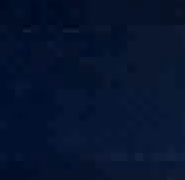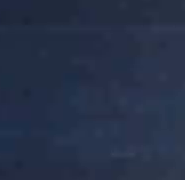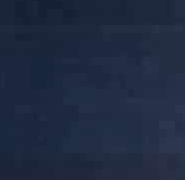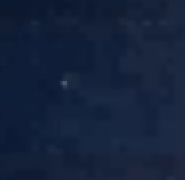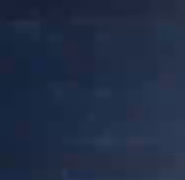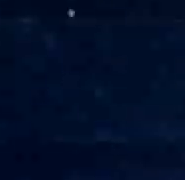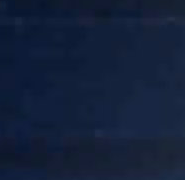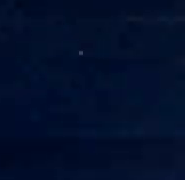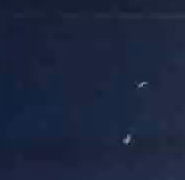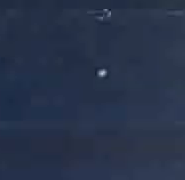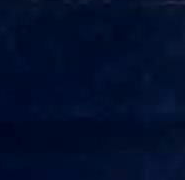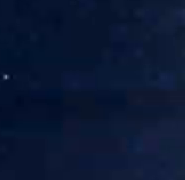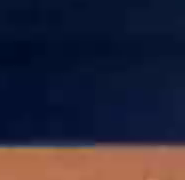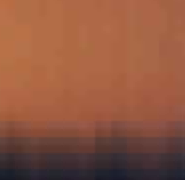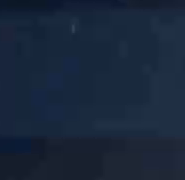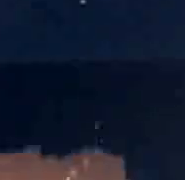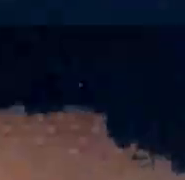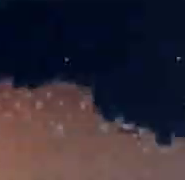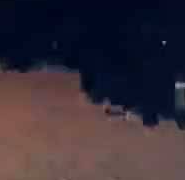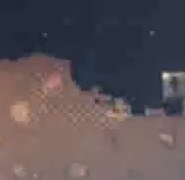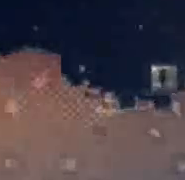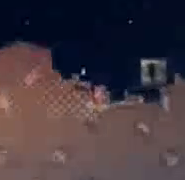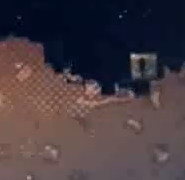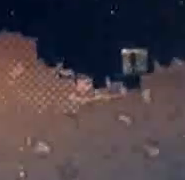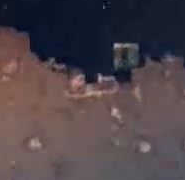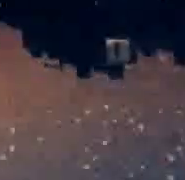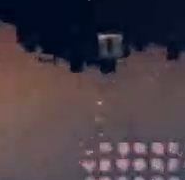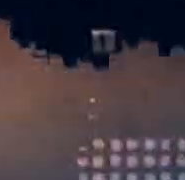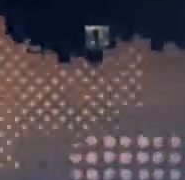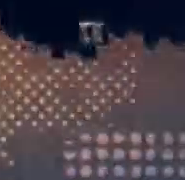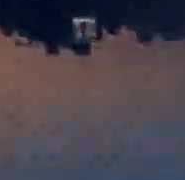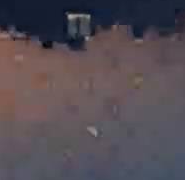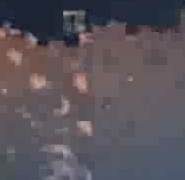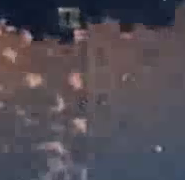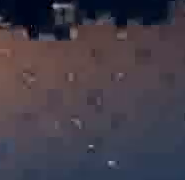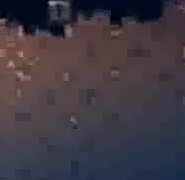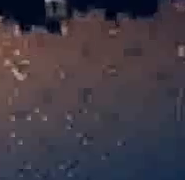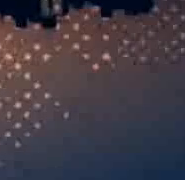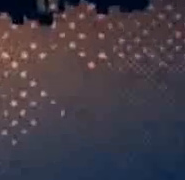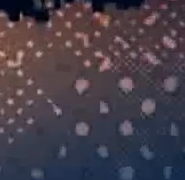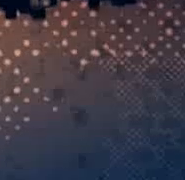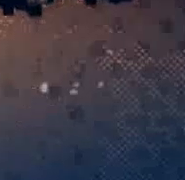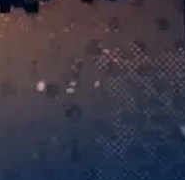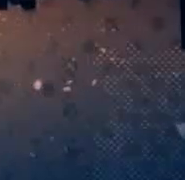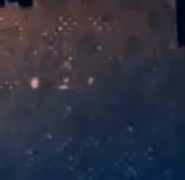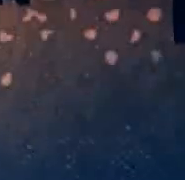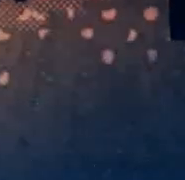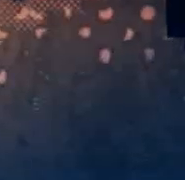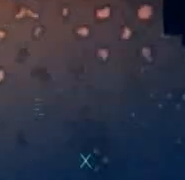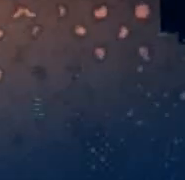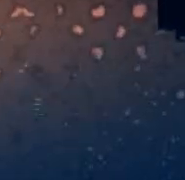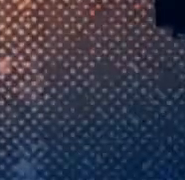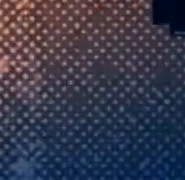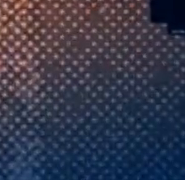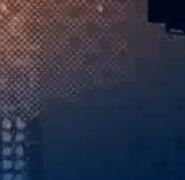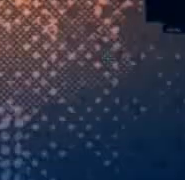Cemento en la fauna se revuelve, historias cotidianas en un pool diferente, hablando la gente se entiende. Todo lo mejor